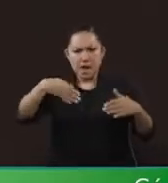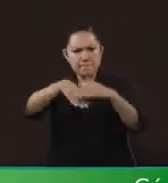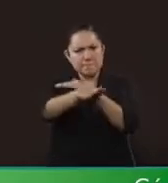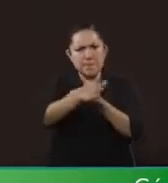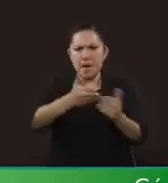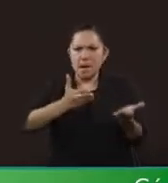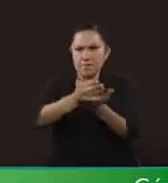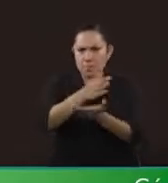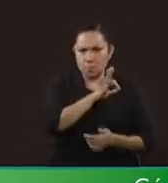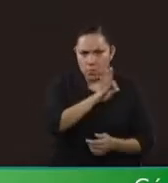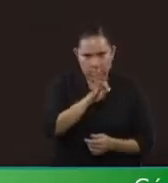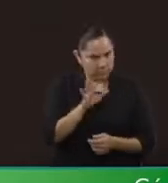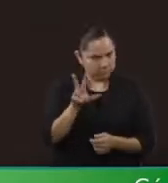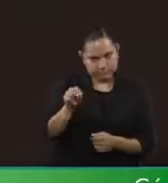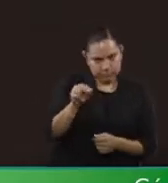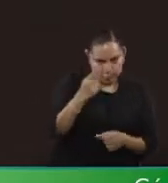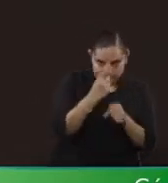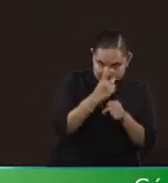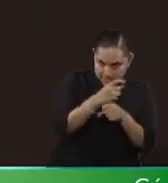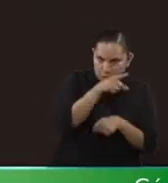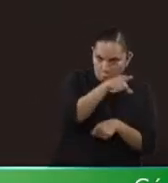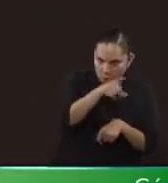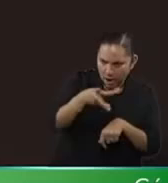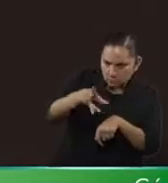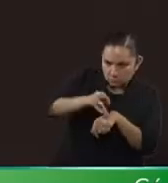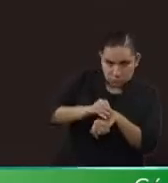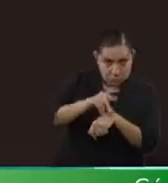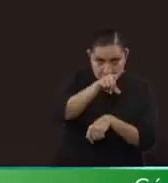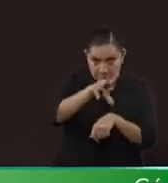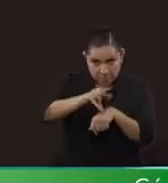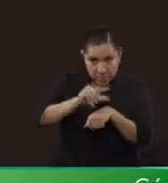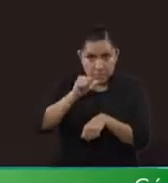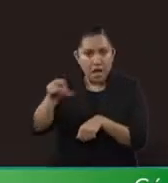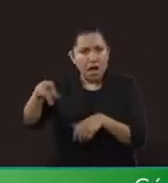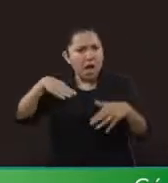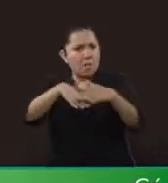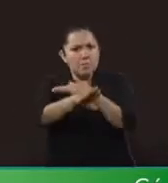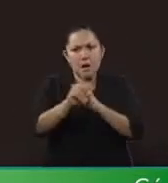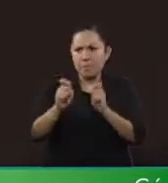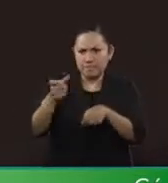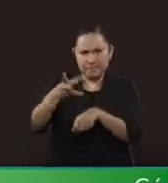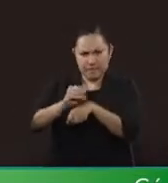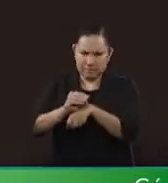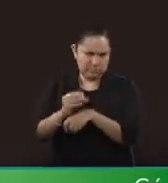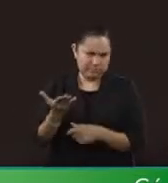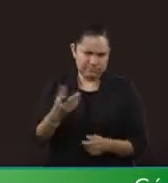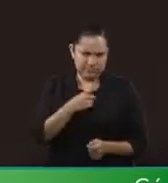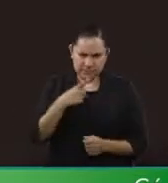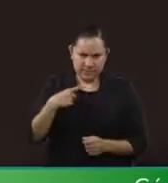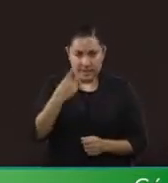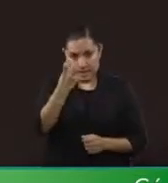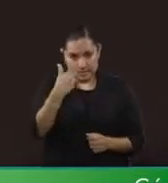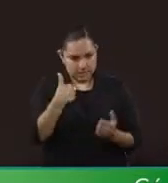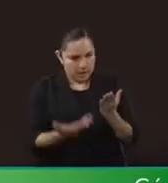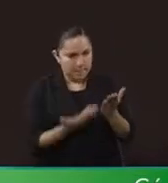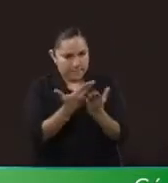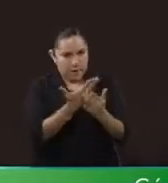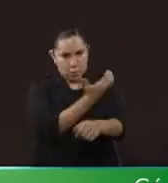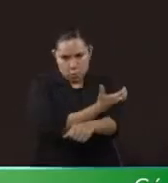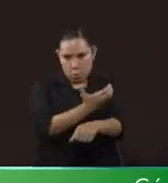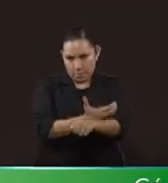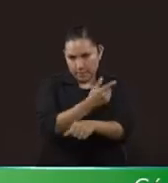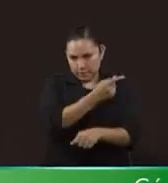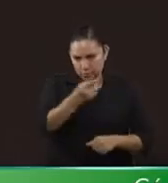alguna. Solicito a las compañeras y compañeros diputados que voten a favor de esta reserva para que las tareas